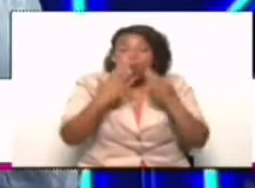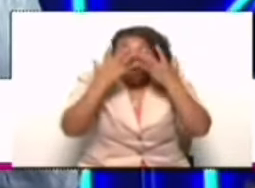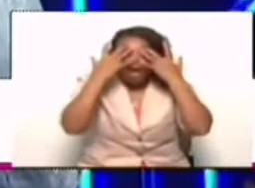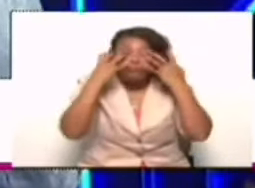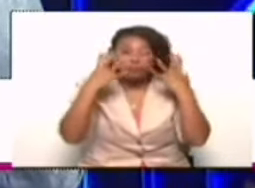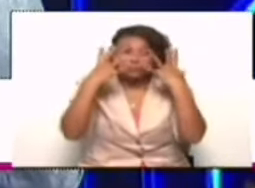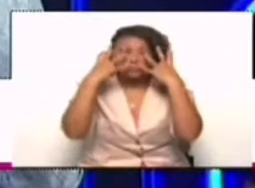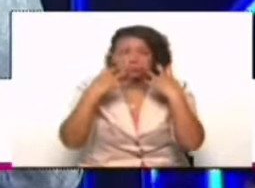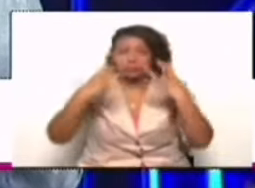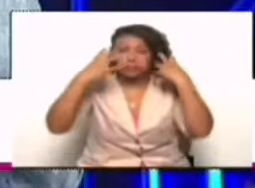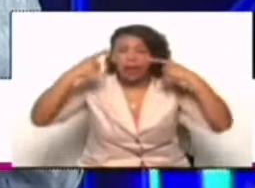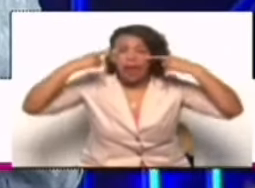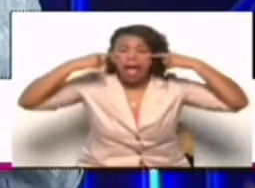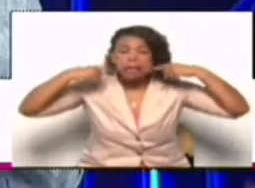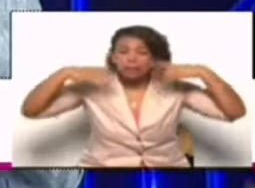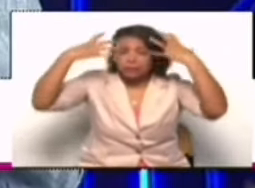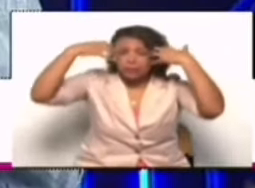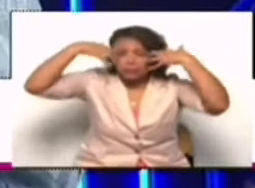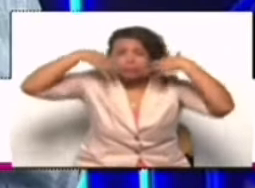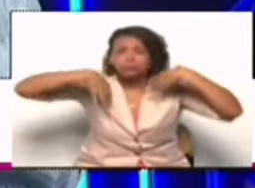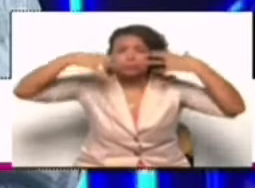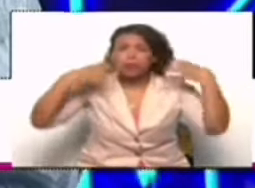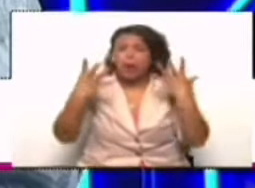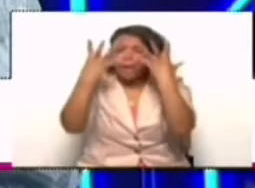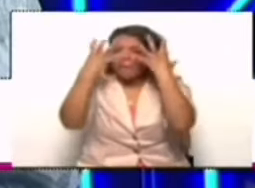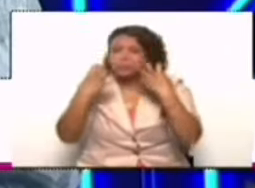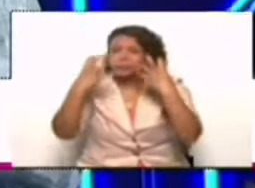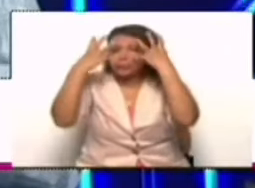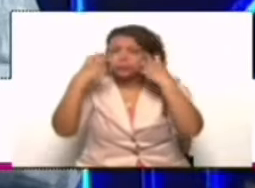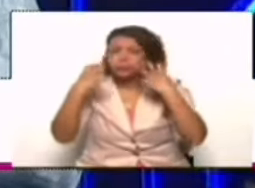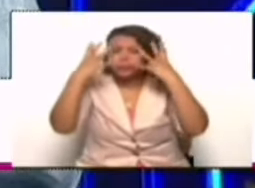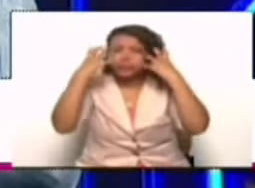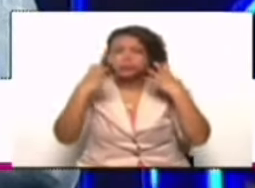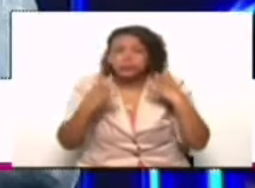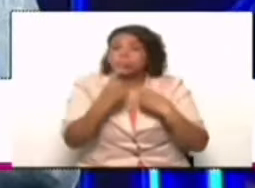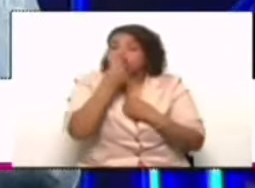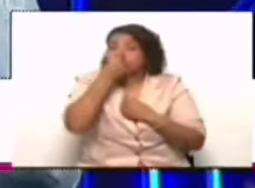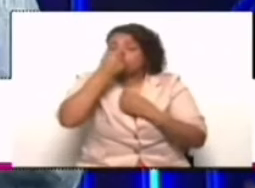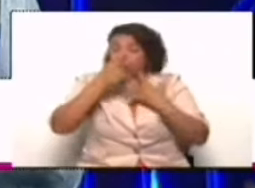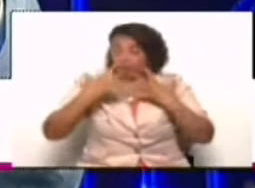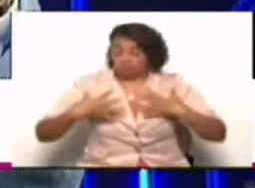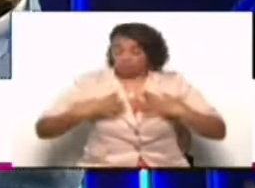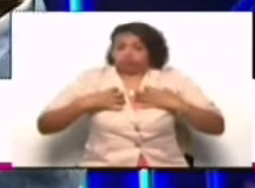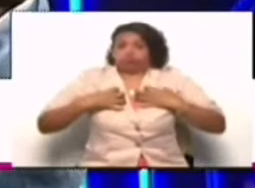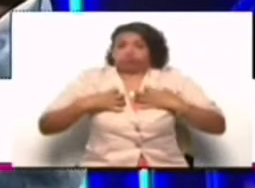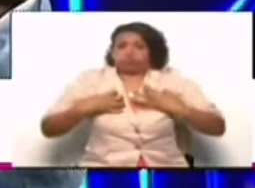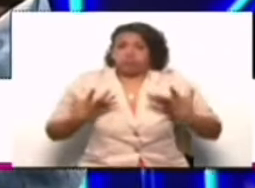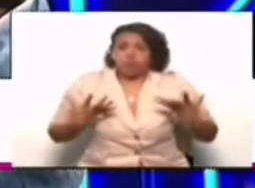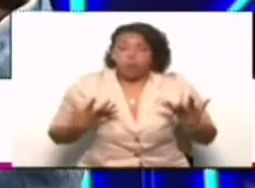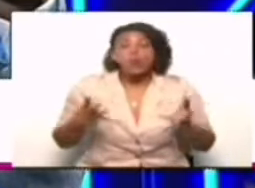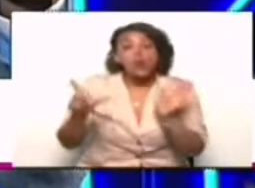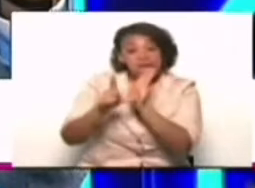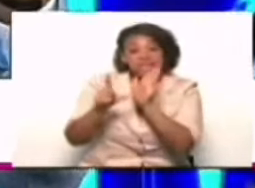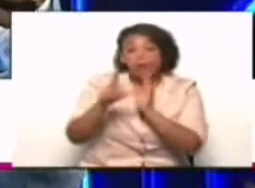mucosas, ahí mismo te hace llorar, y un impacto en la salud. En un liceo